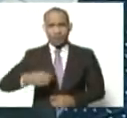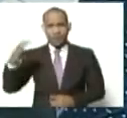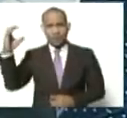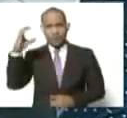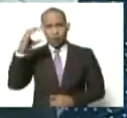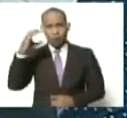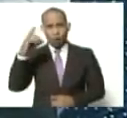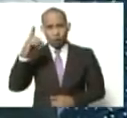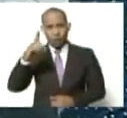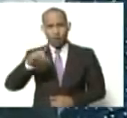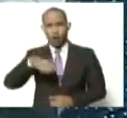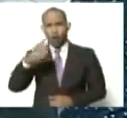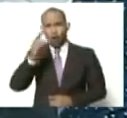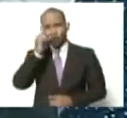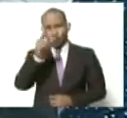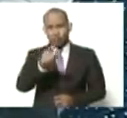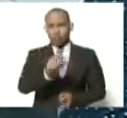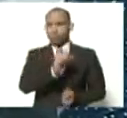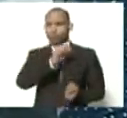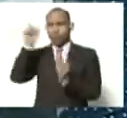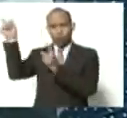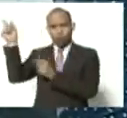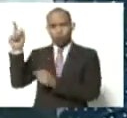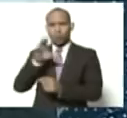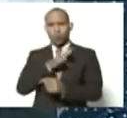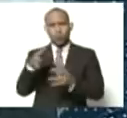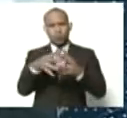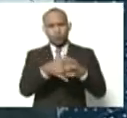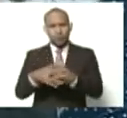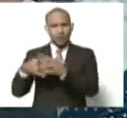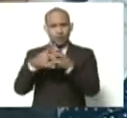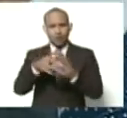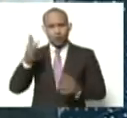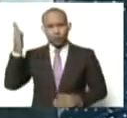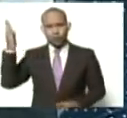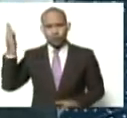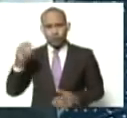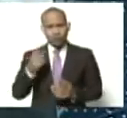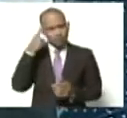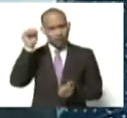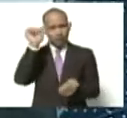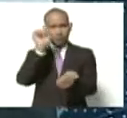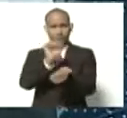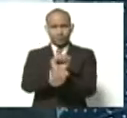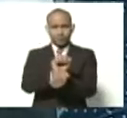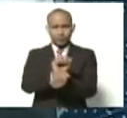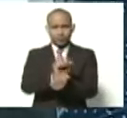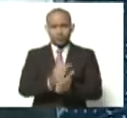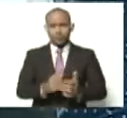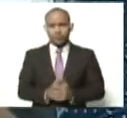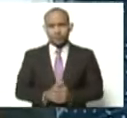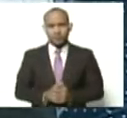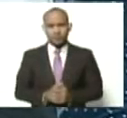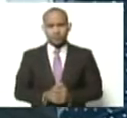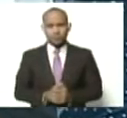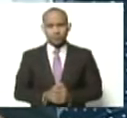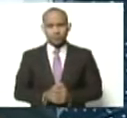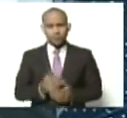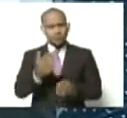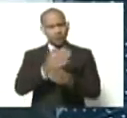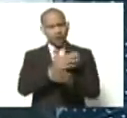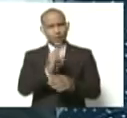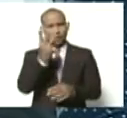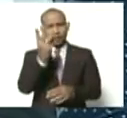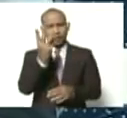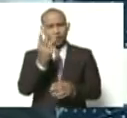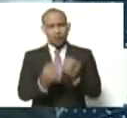Doble Rueda, aquel narcotraficante de cuya finca salieron los mercenarios para la incursión del pasado 3 de mayo, pues parece